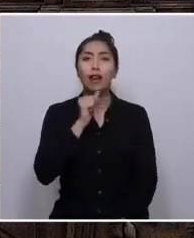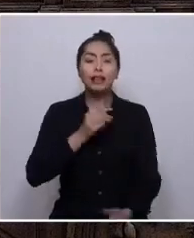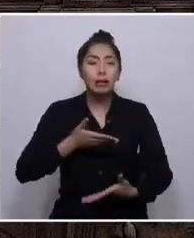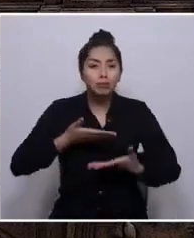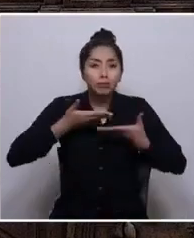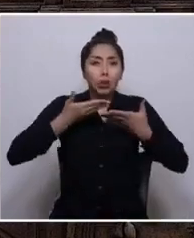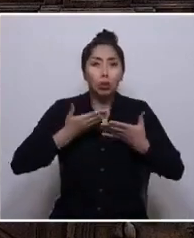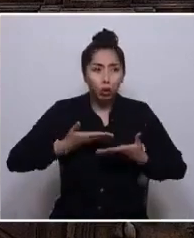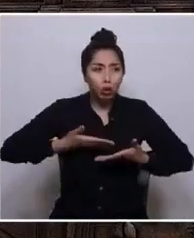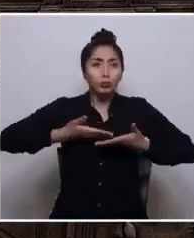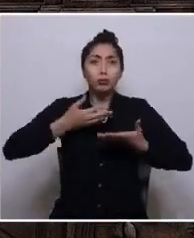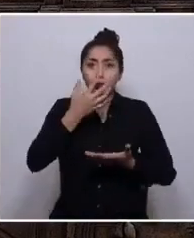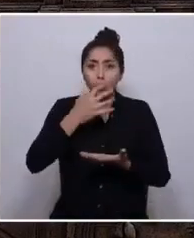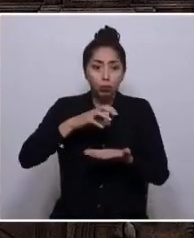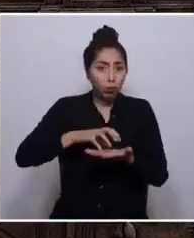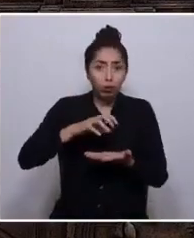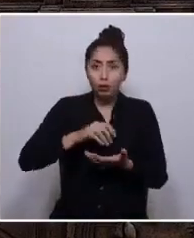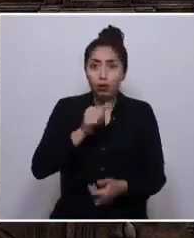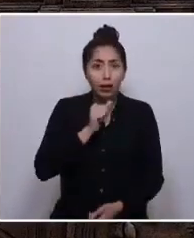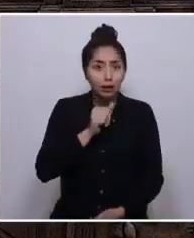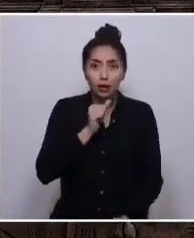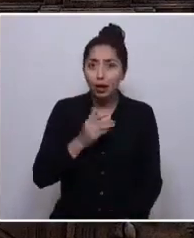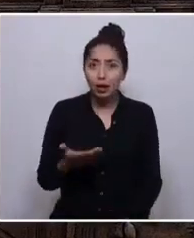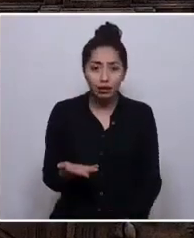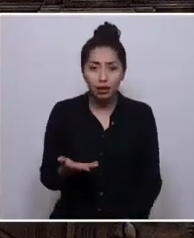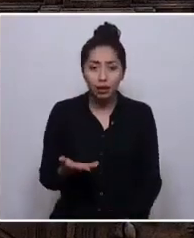y no tener más que ofrecerles